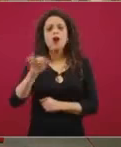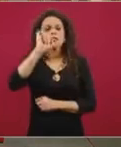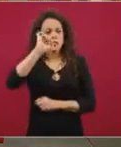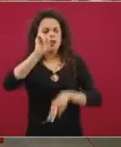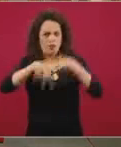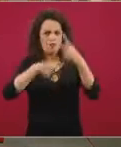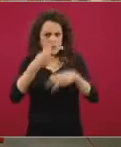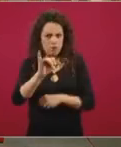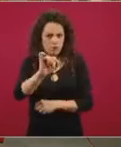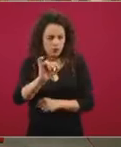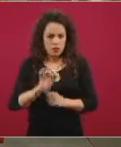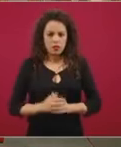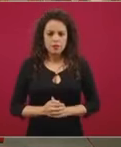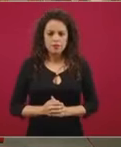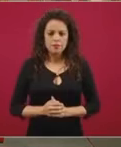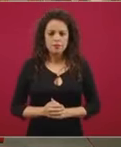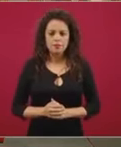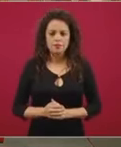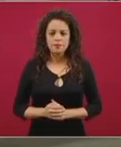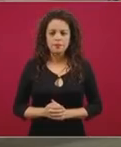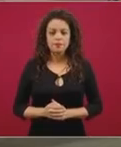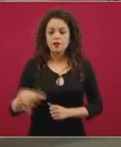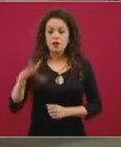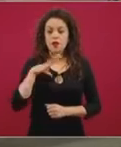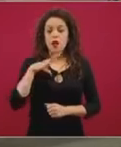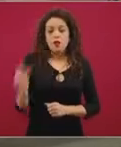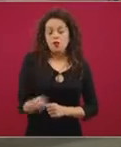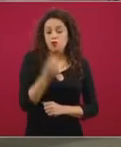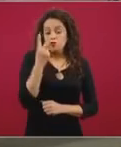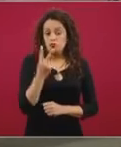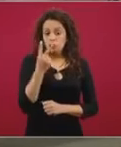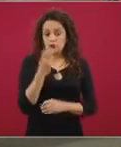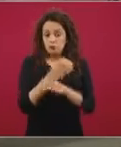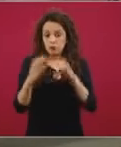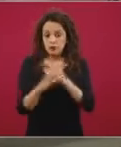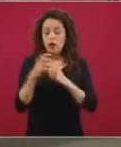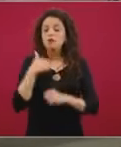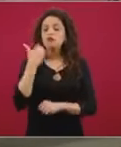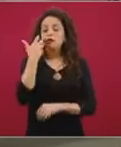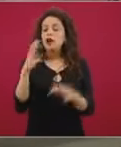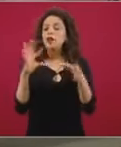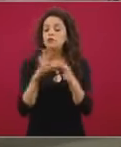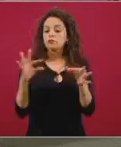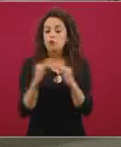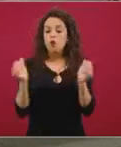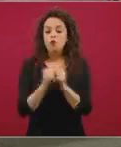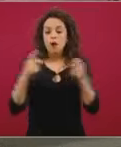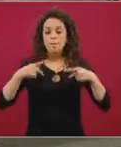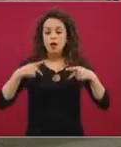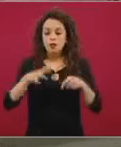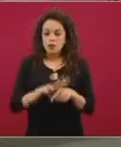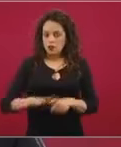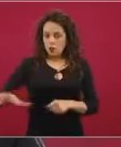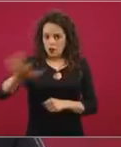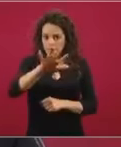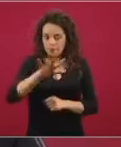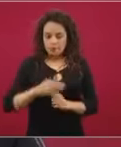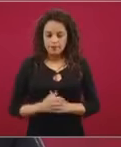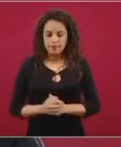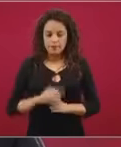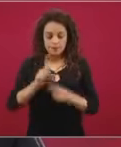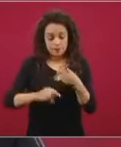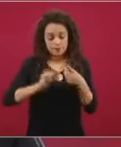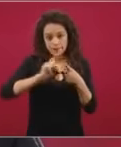hospitales. Y pueden haber dos factores que me interesa comentar con la población. Una es